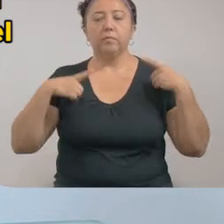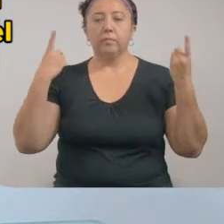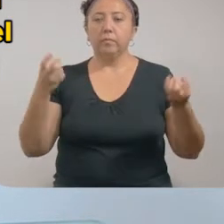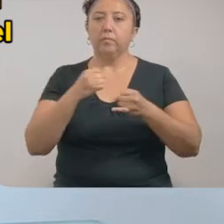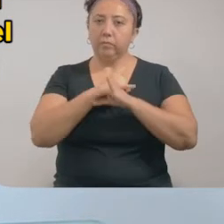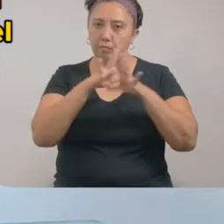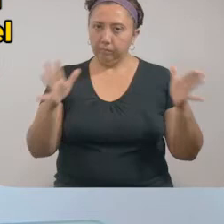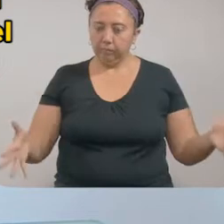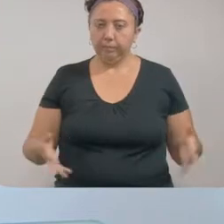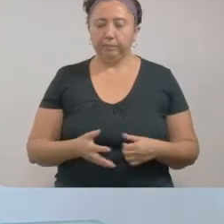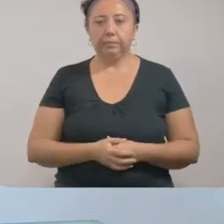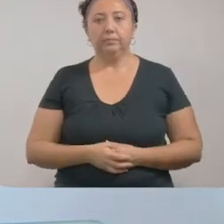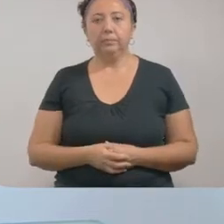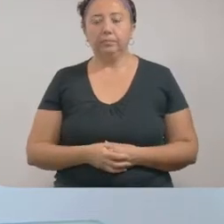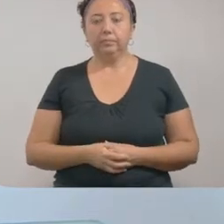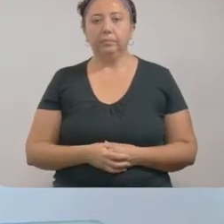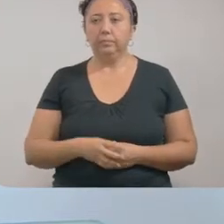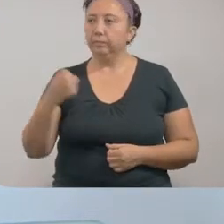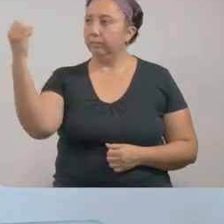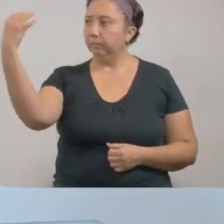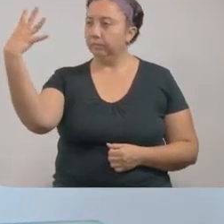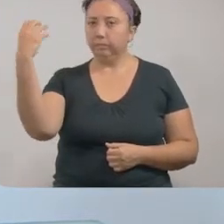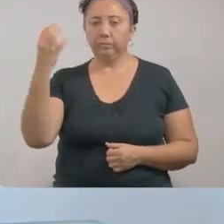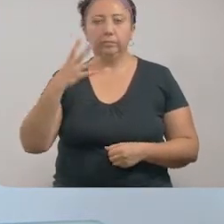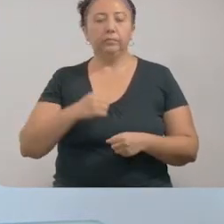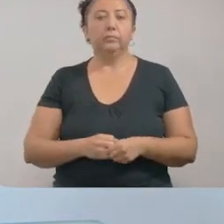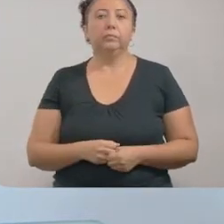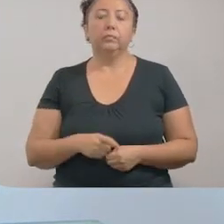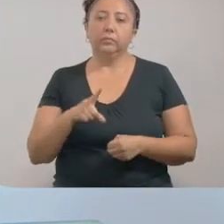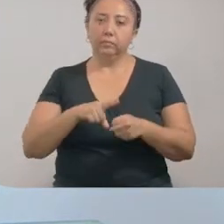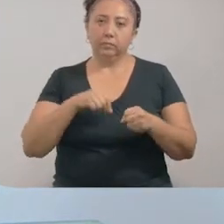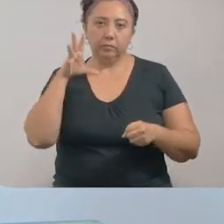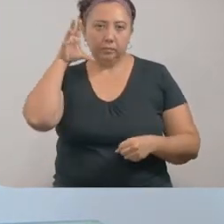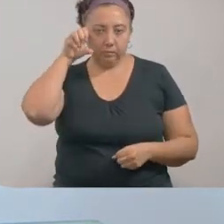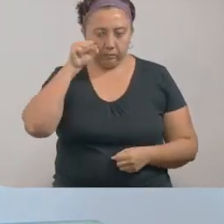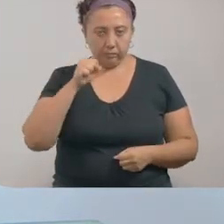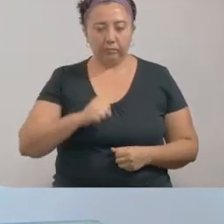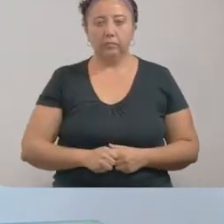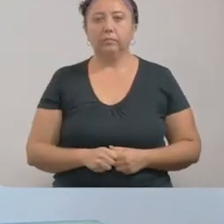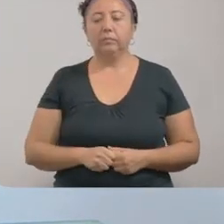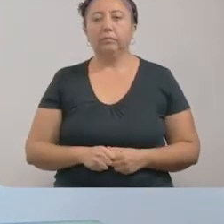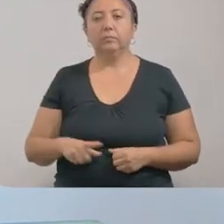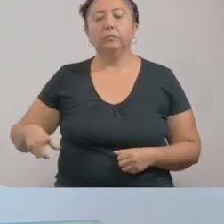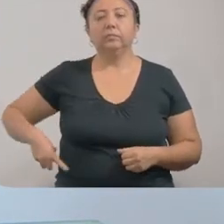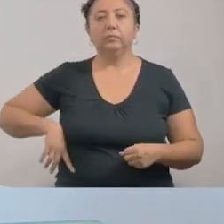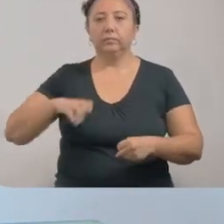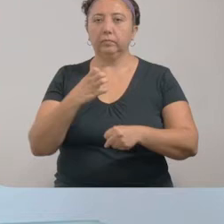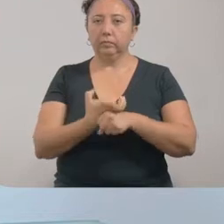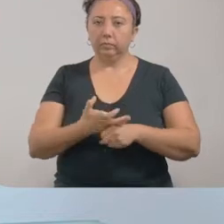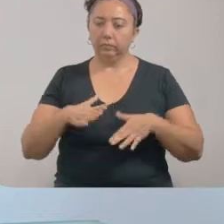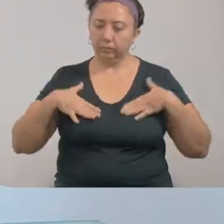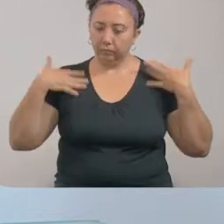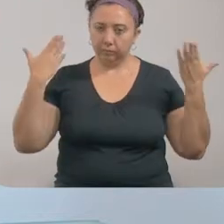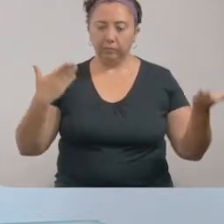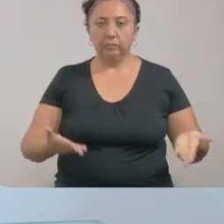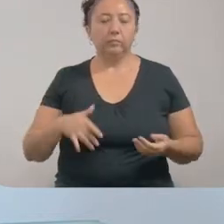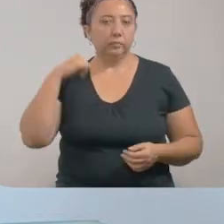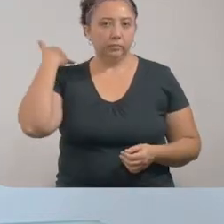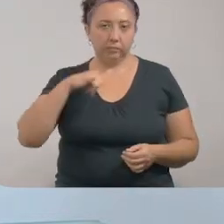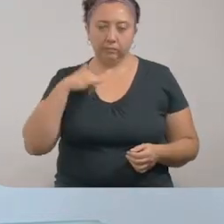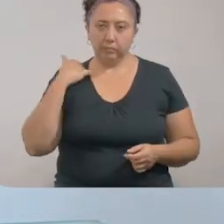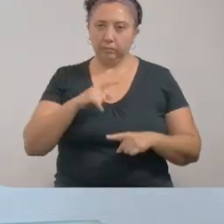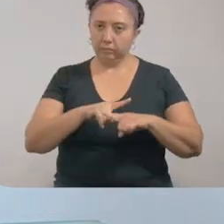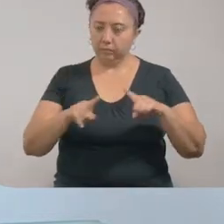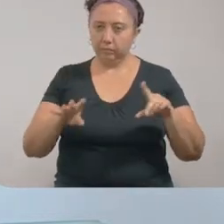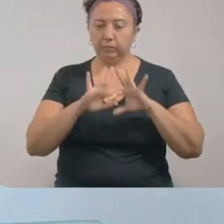esta información el semáforo epidemiológico estatal está en naranja el gobierno del estado ha puesto a disposición de los yucatecos